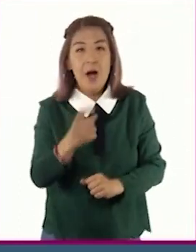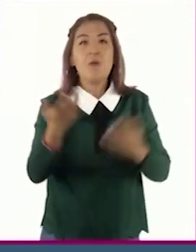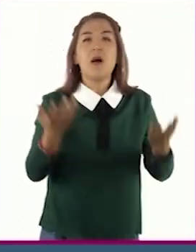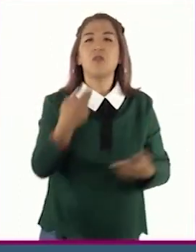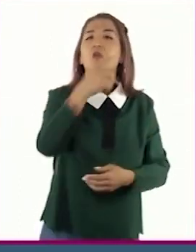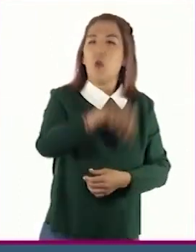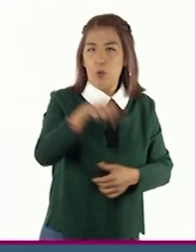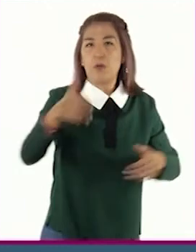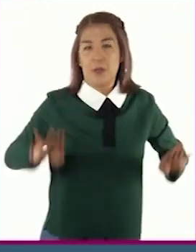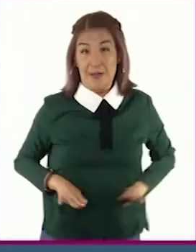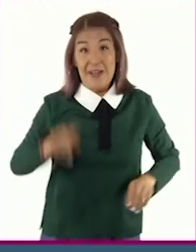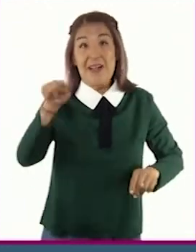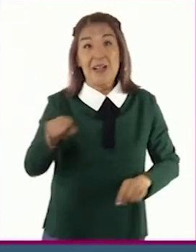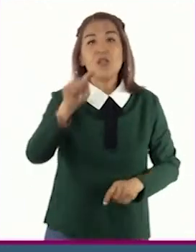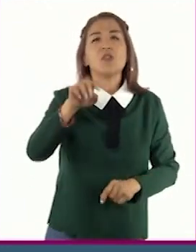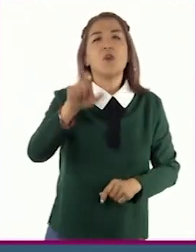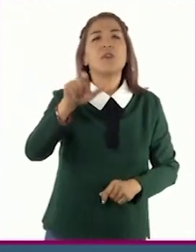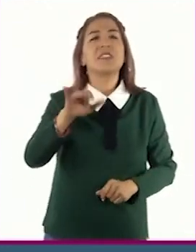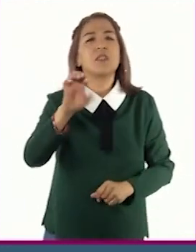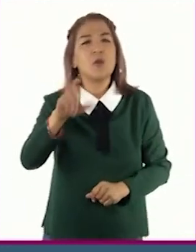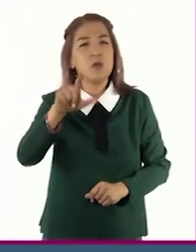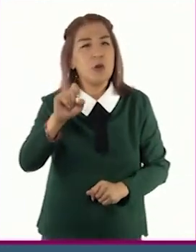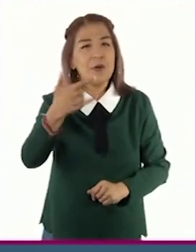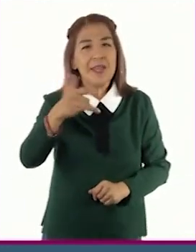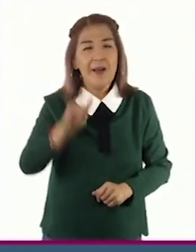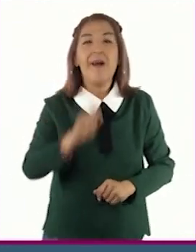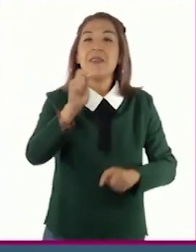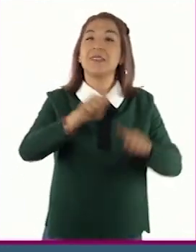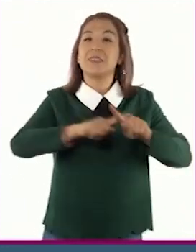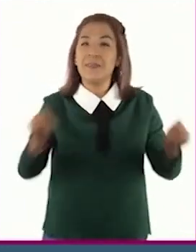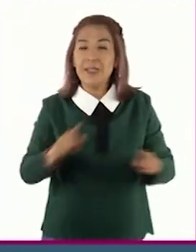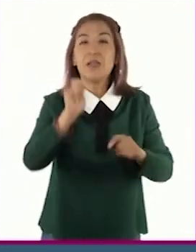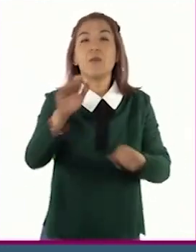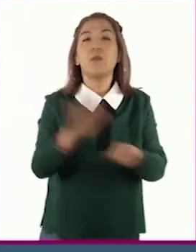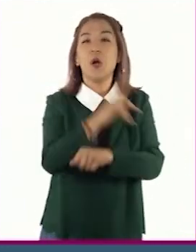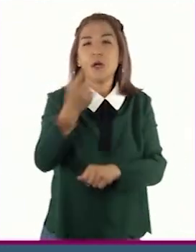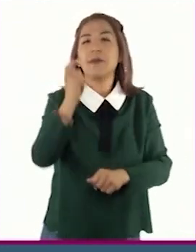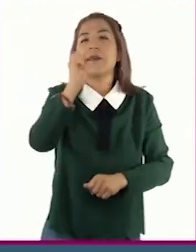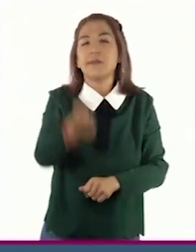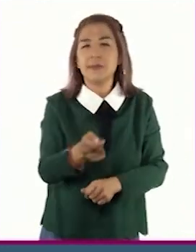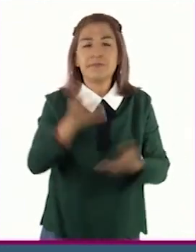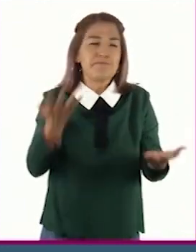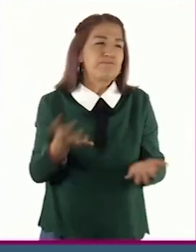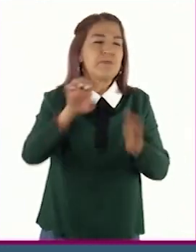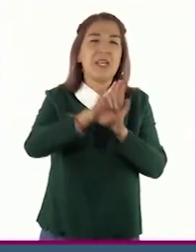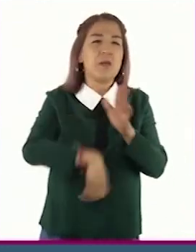en toxicología esto también es muy importante porque resulta o se traduce